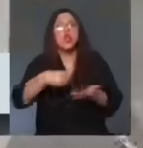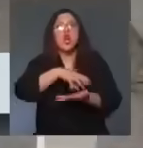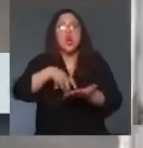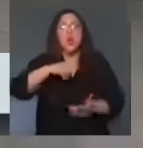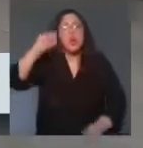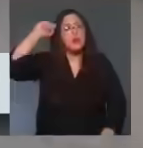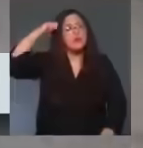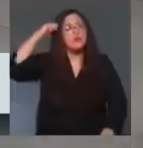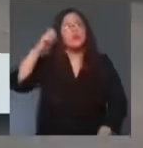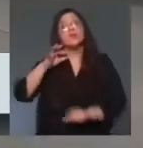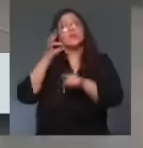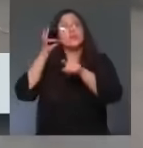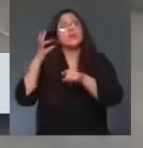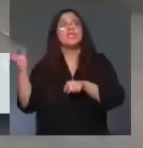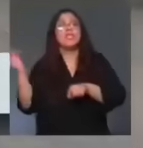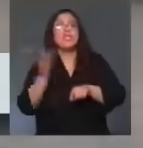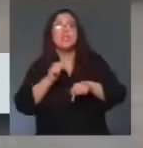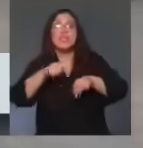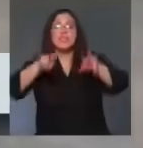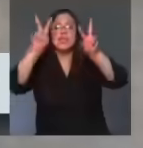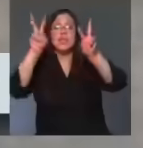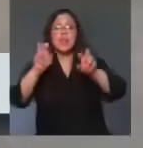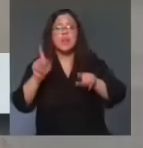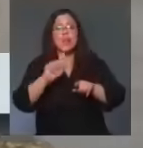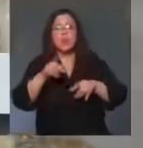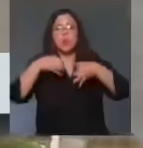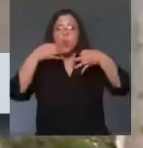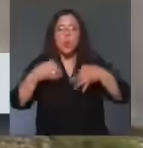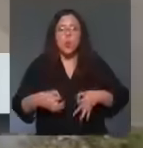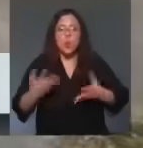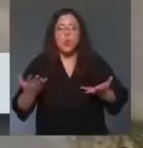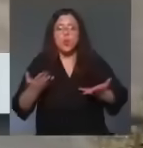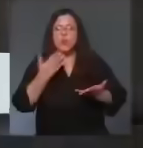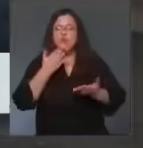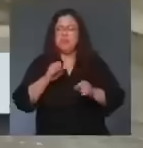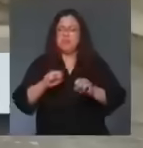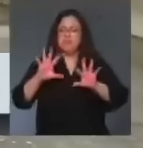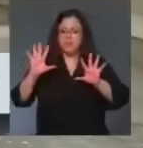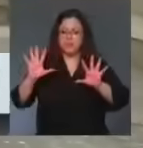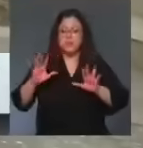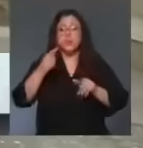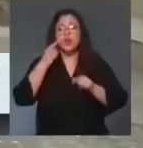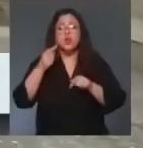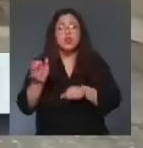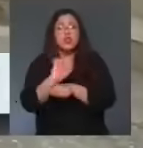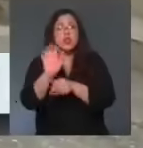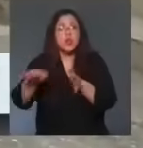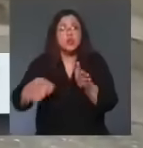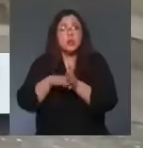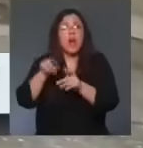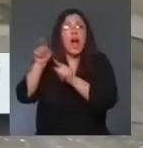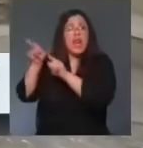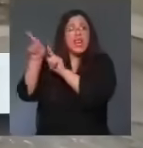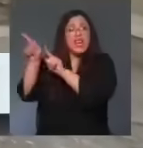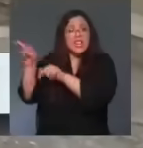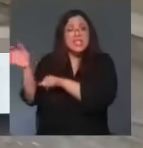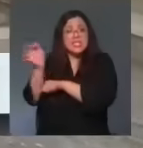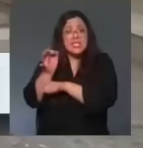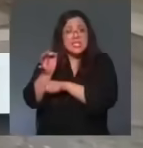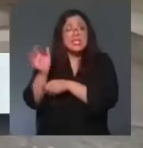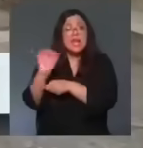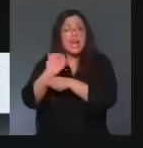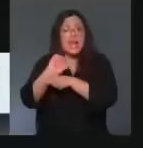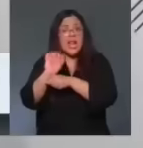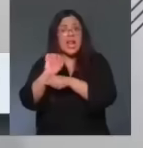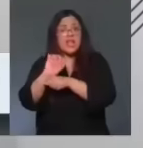protagonista califica este asunto de injusto e insólito. Resulta que lo estacioné porque hay un letrero que dice que hay parquímetro que se